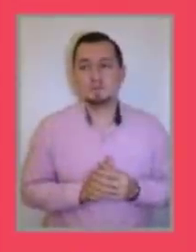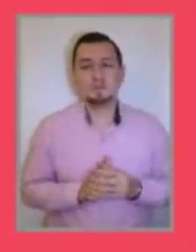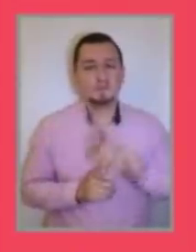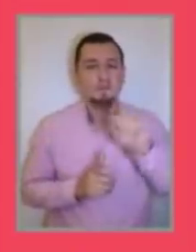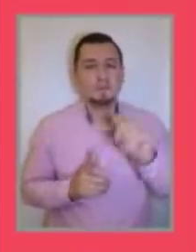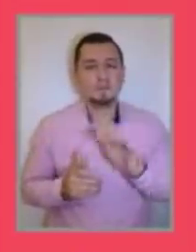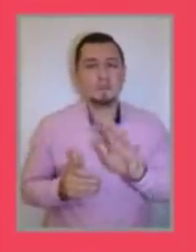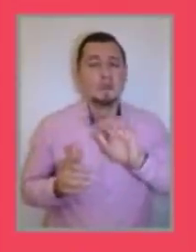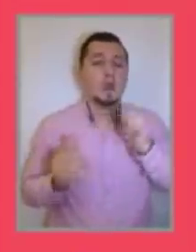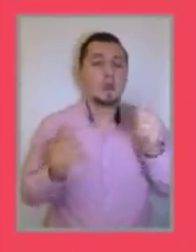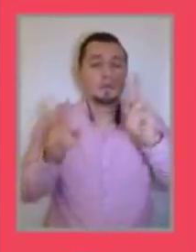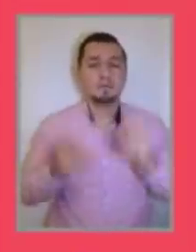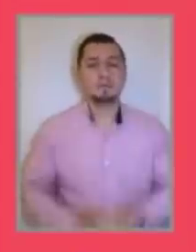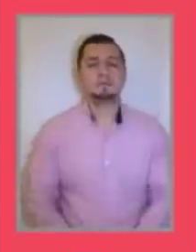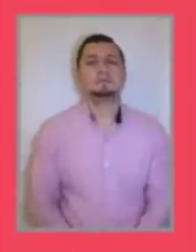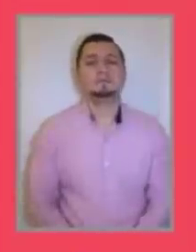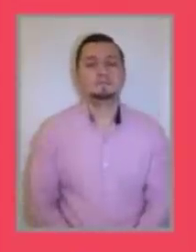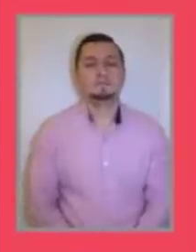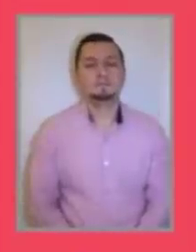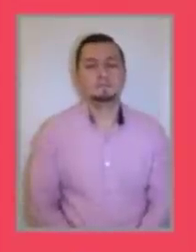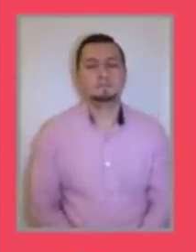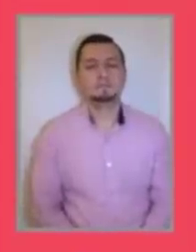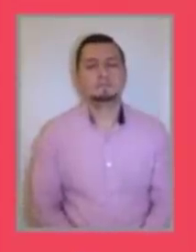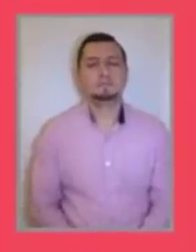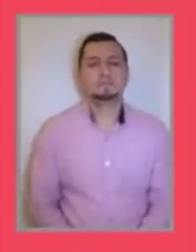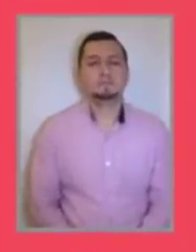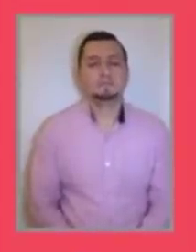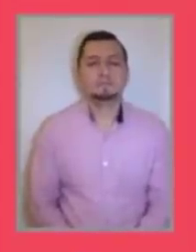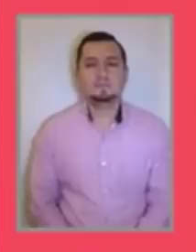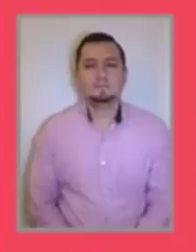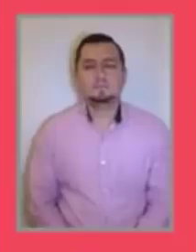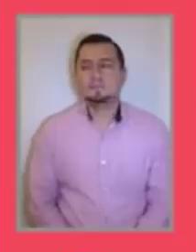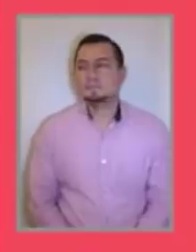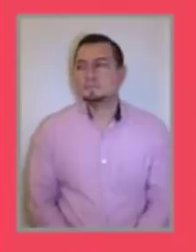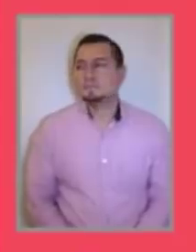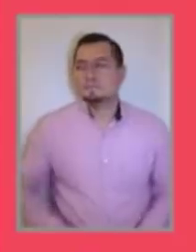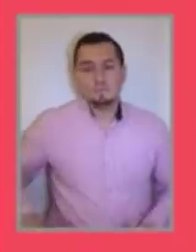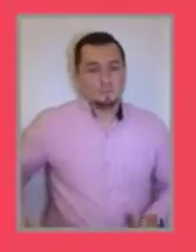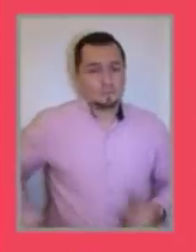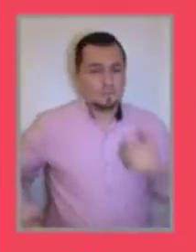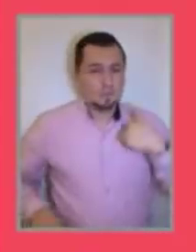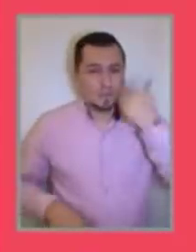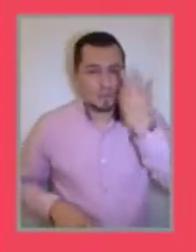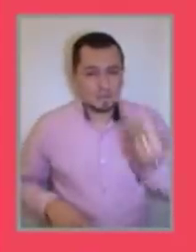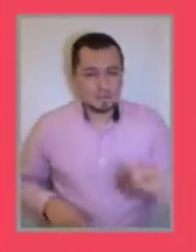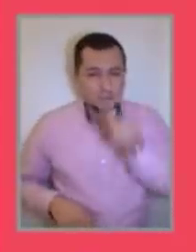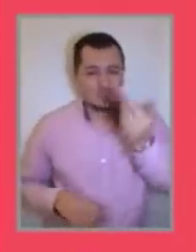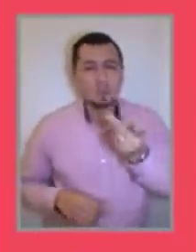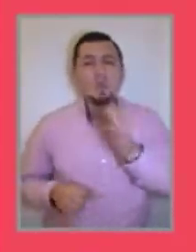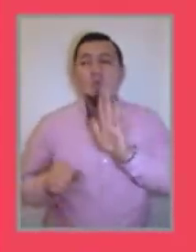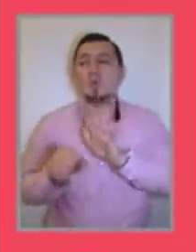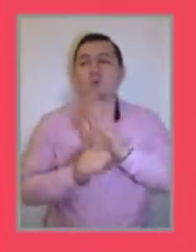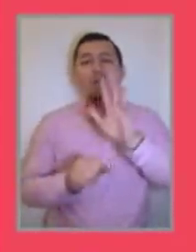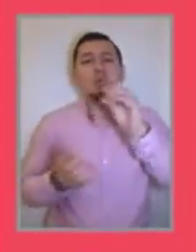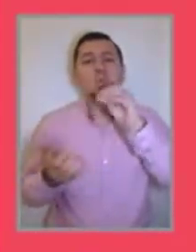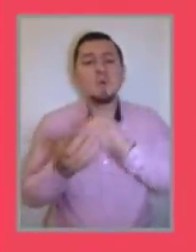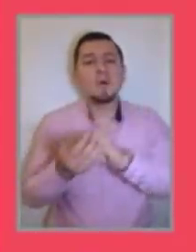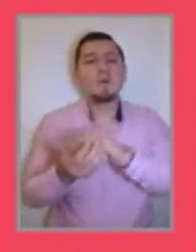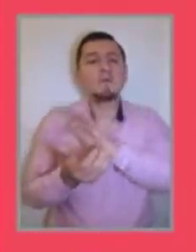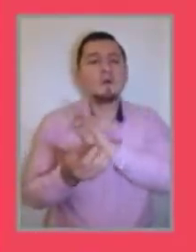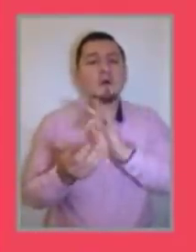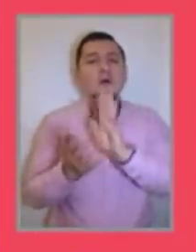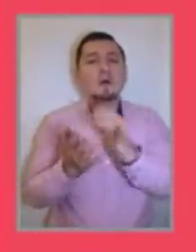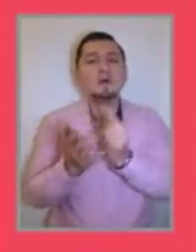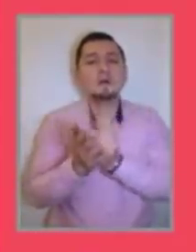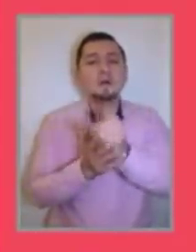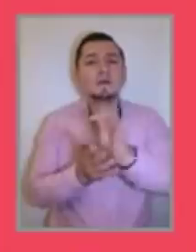luego si hay otros temas, con mucho gusto. Aquí al frente, por favor. Gobernador, preguntar, ¿cuáles van a ser los factores para poder determinar